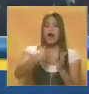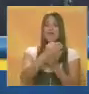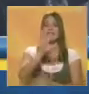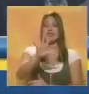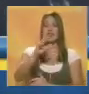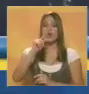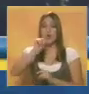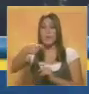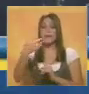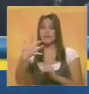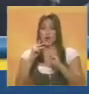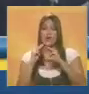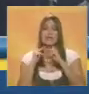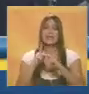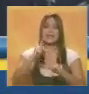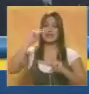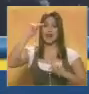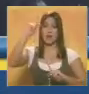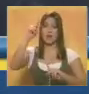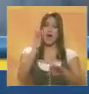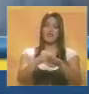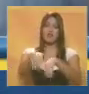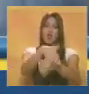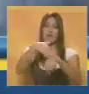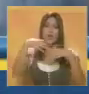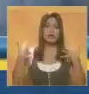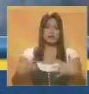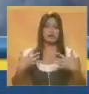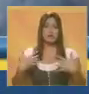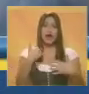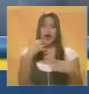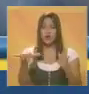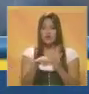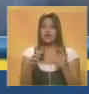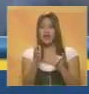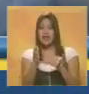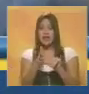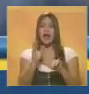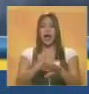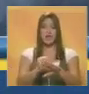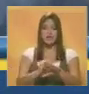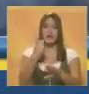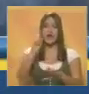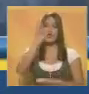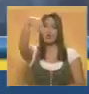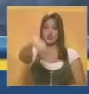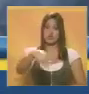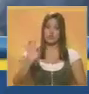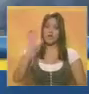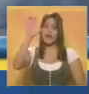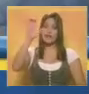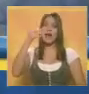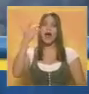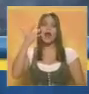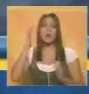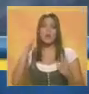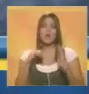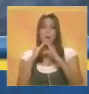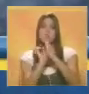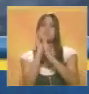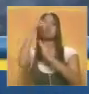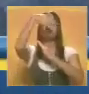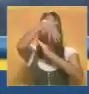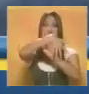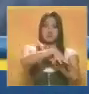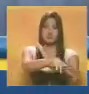kilómetros de altura por lo que el gobierno decretó alerta Roja en las inmediaciones del volcán ubicado en el sur del país ante una eventual erupción